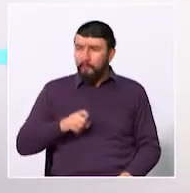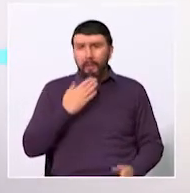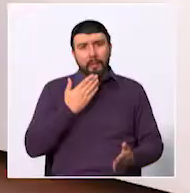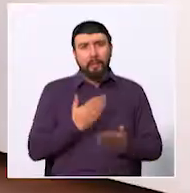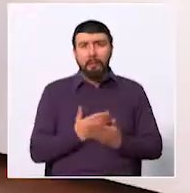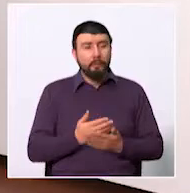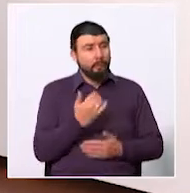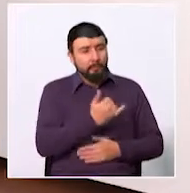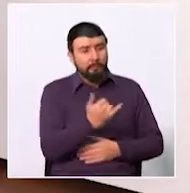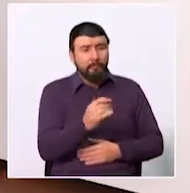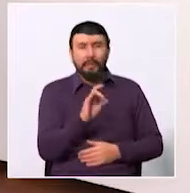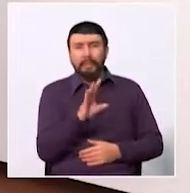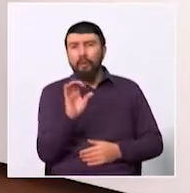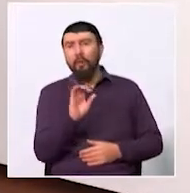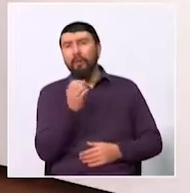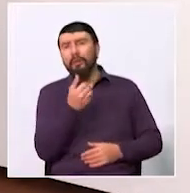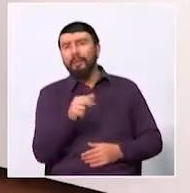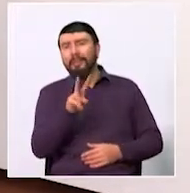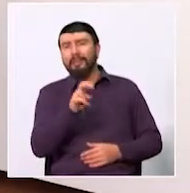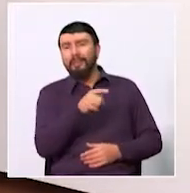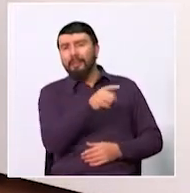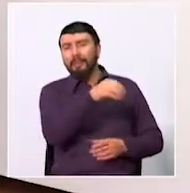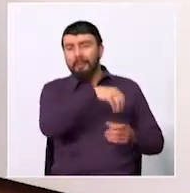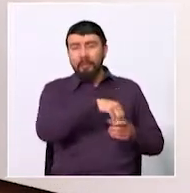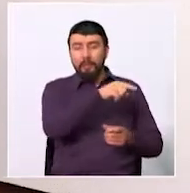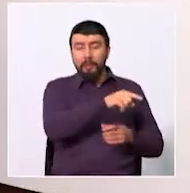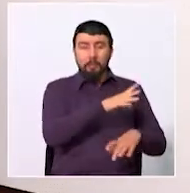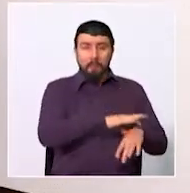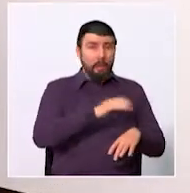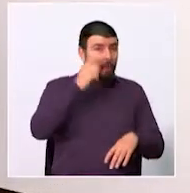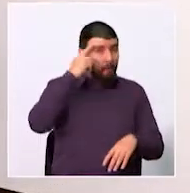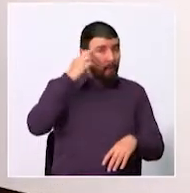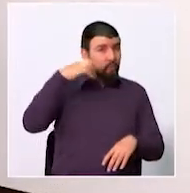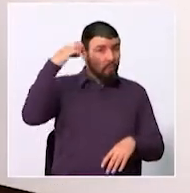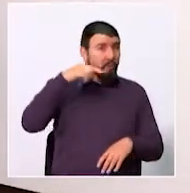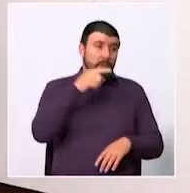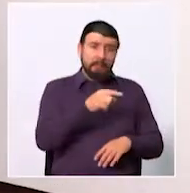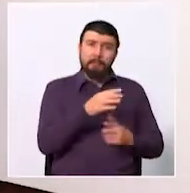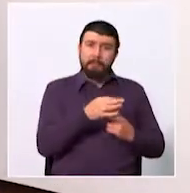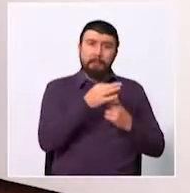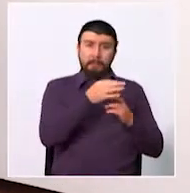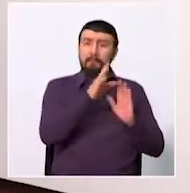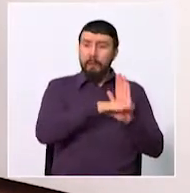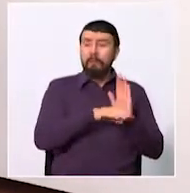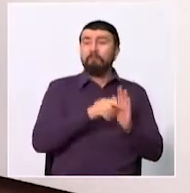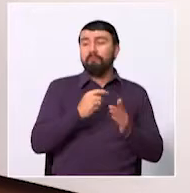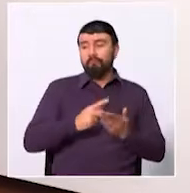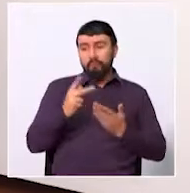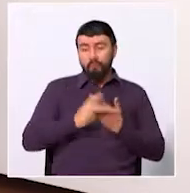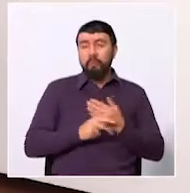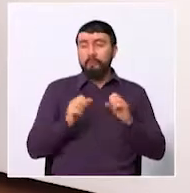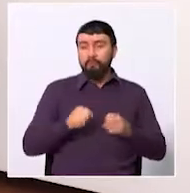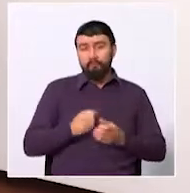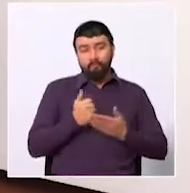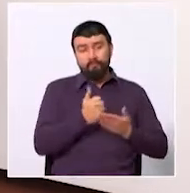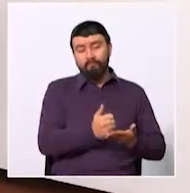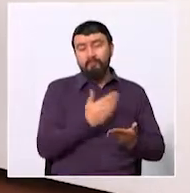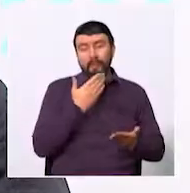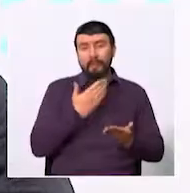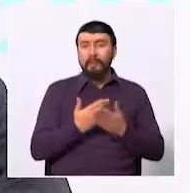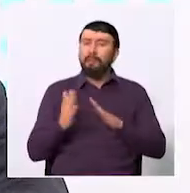15 o 17 profesionales que están ahí dando una tarifa muy especial para poder hacer este proyecto vamos a